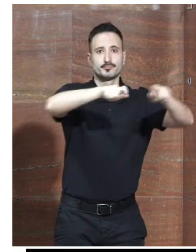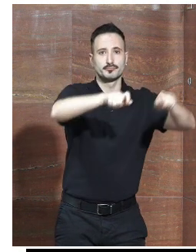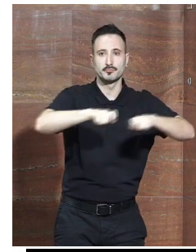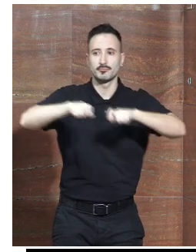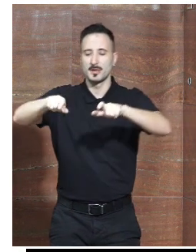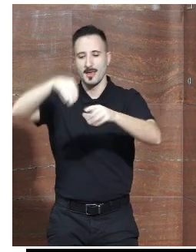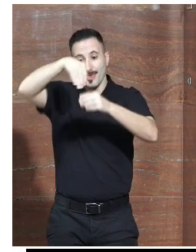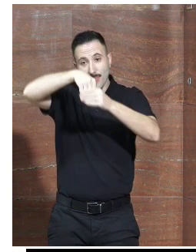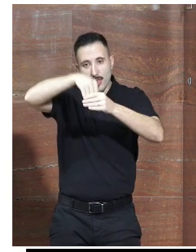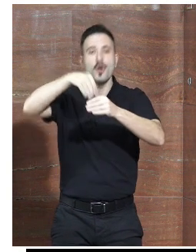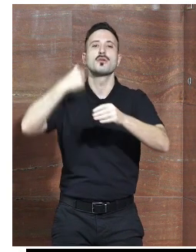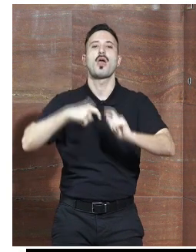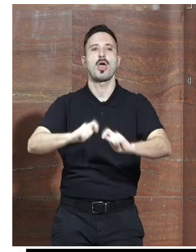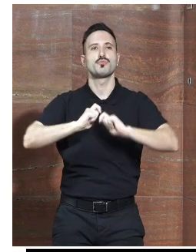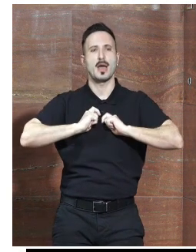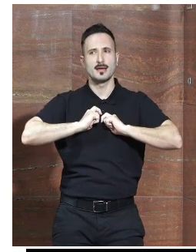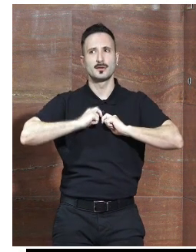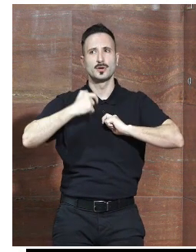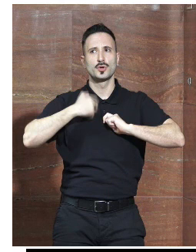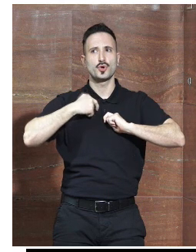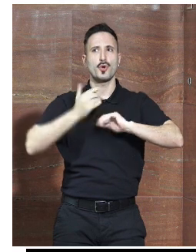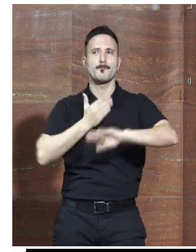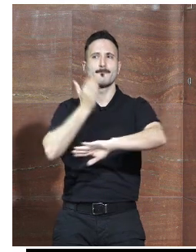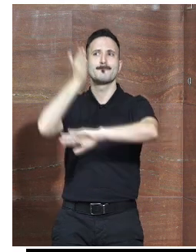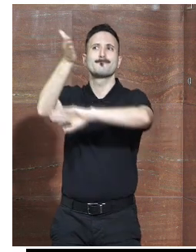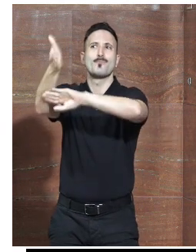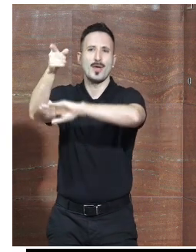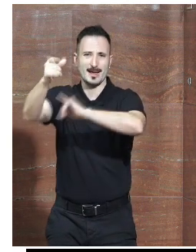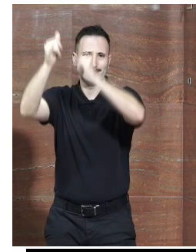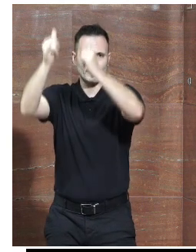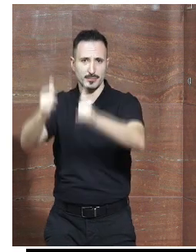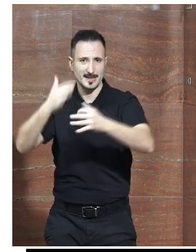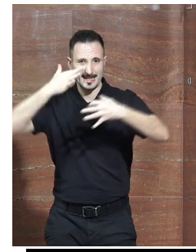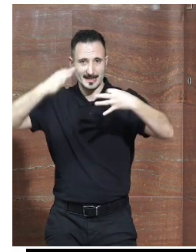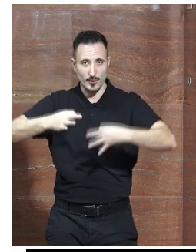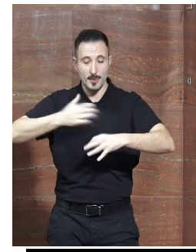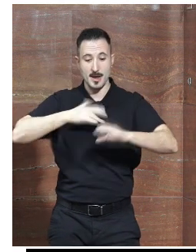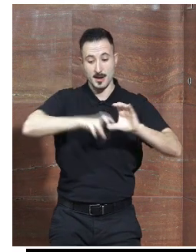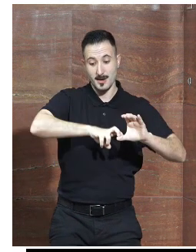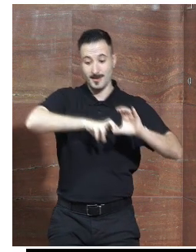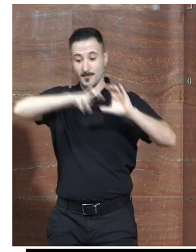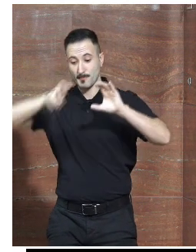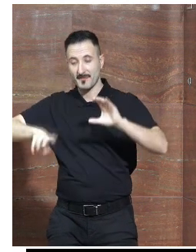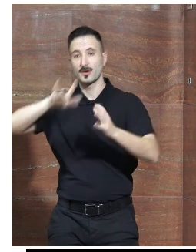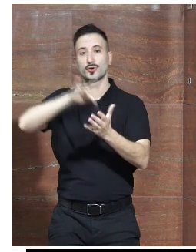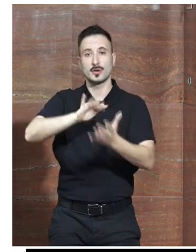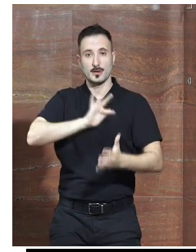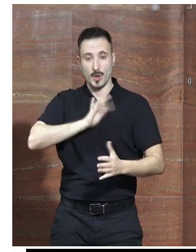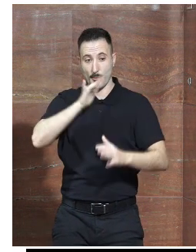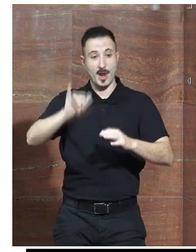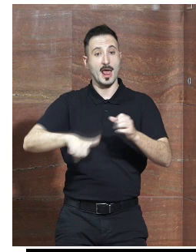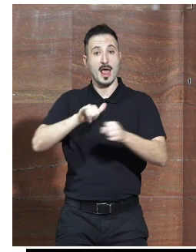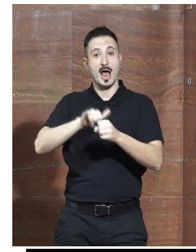pues tener la seguridad, eso, de que estás yendo a donde tienes que ir y que tienes que bajarte cuando te toca bajarte, porque en avión no hay otra.